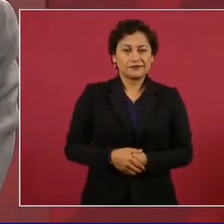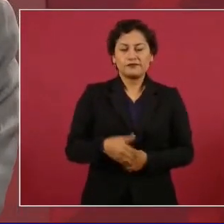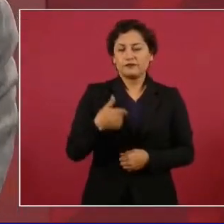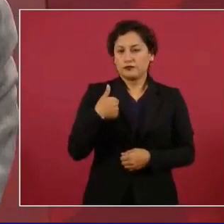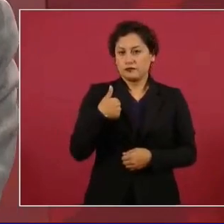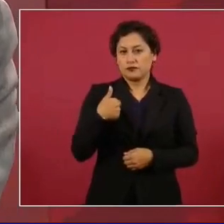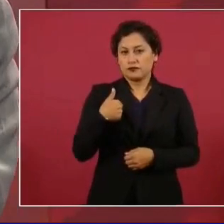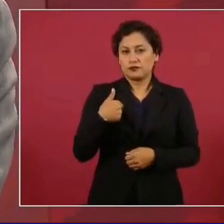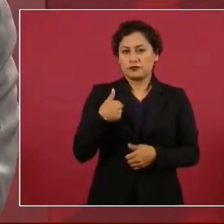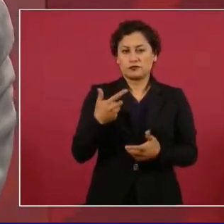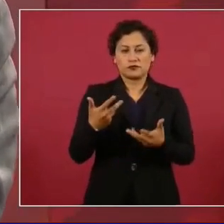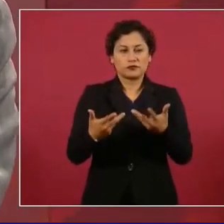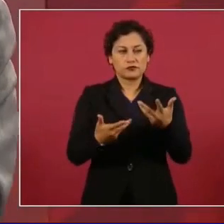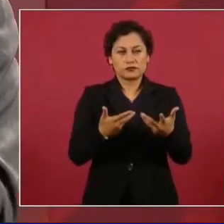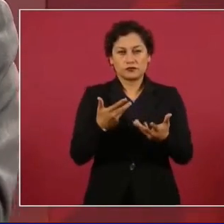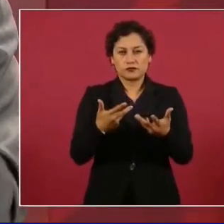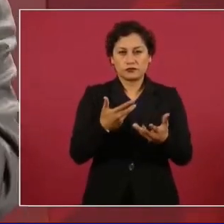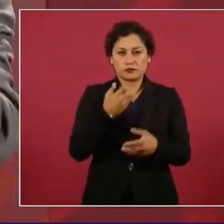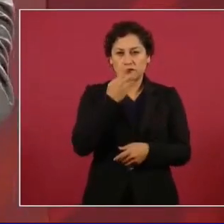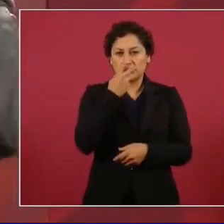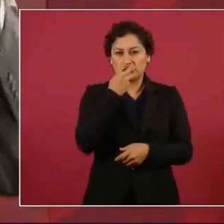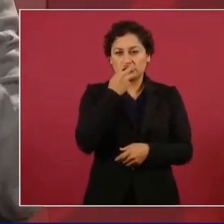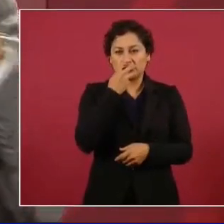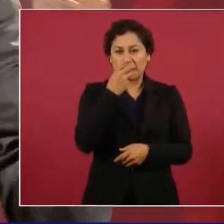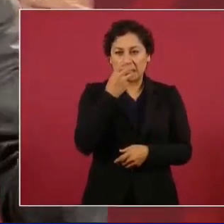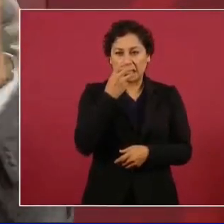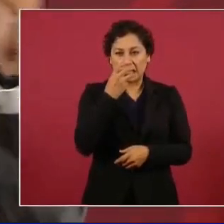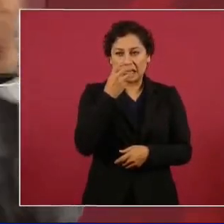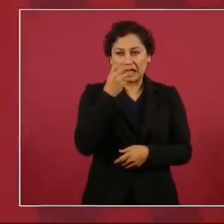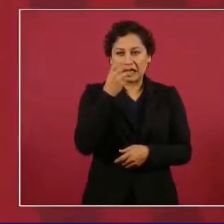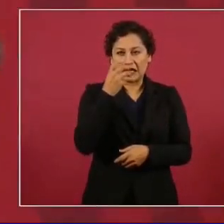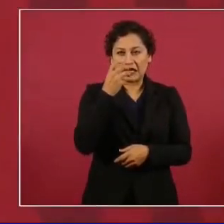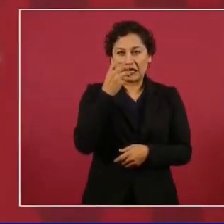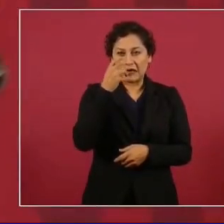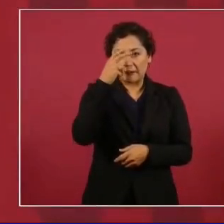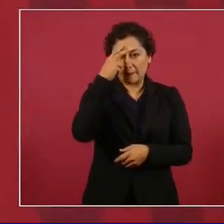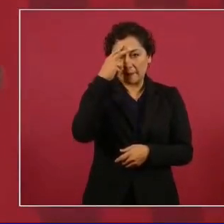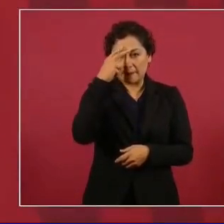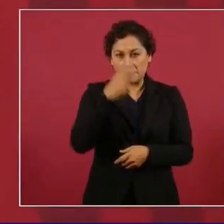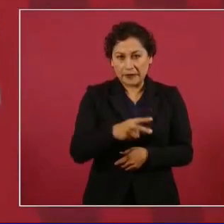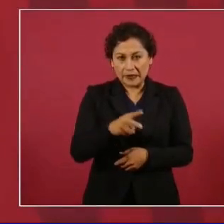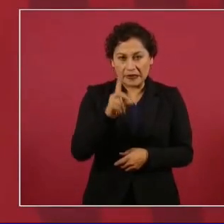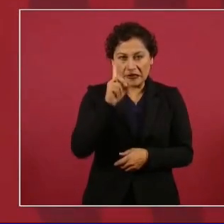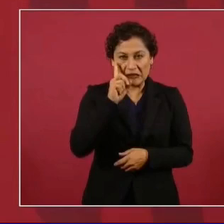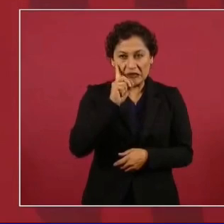de decir mexicanas, mexicanos, o sea, como que rompí un poquito ahí